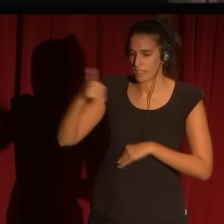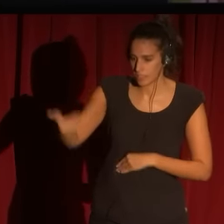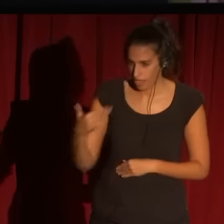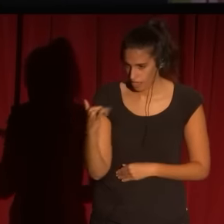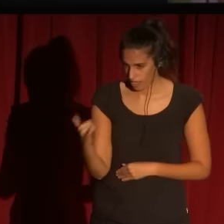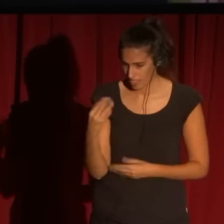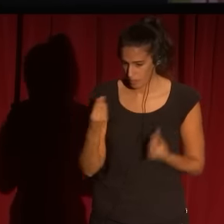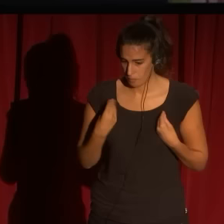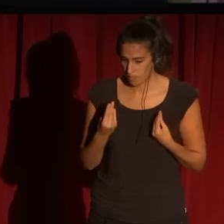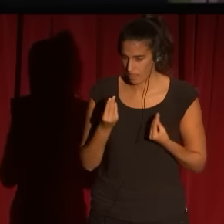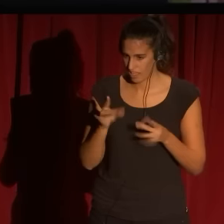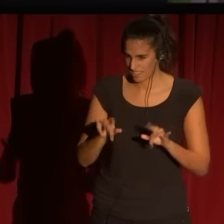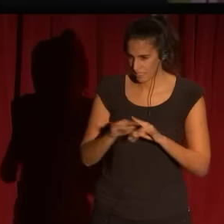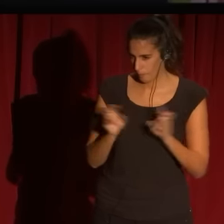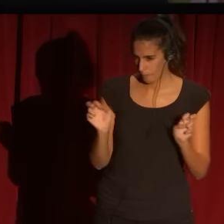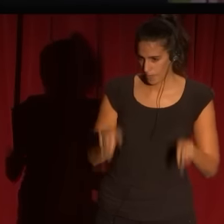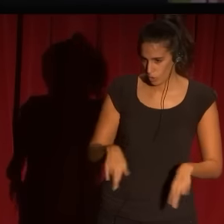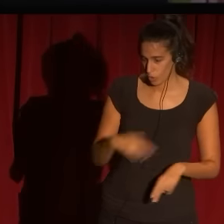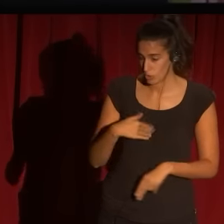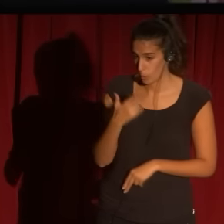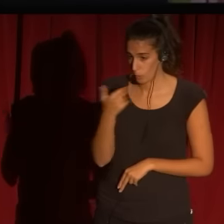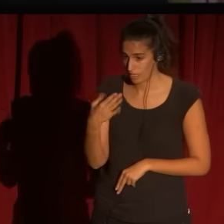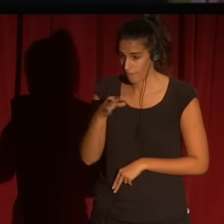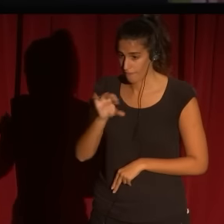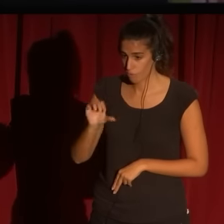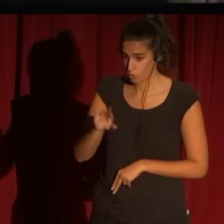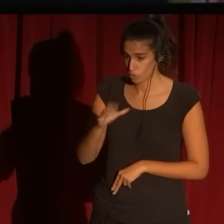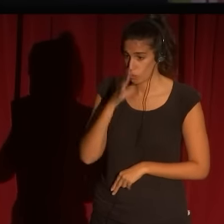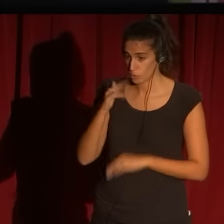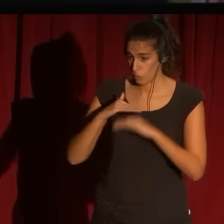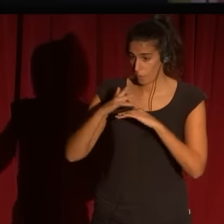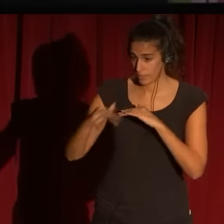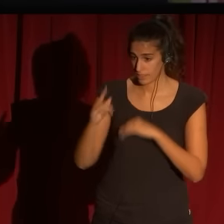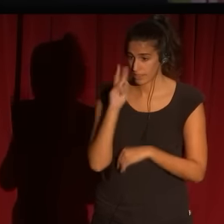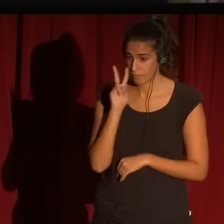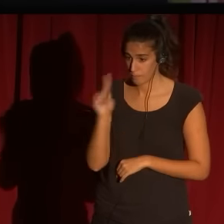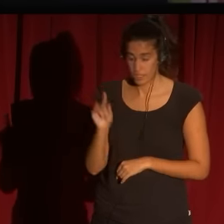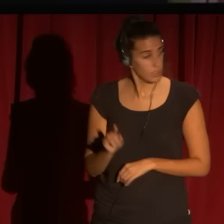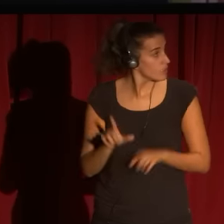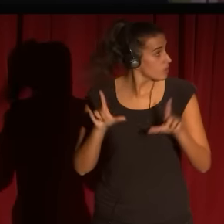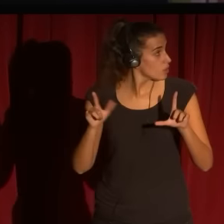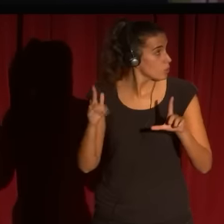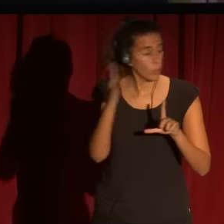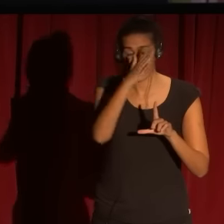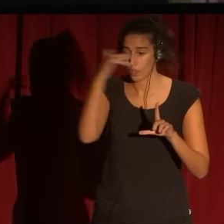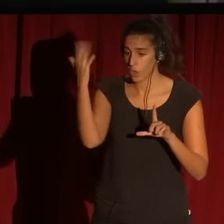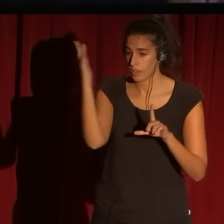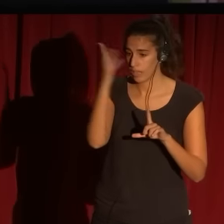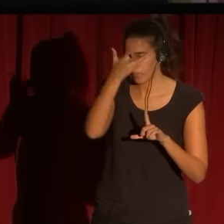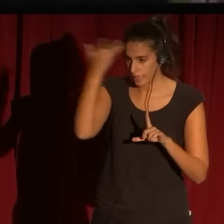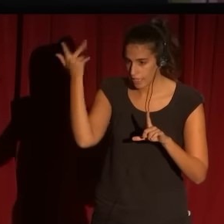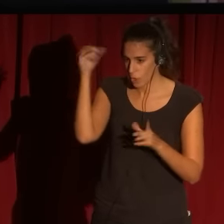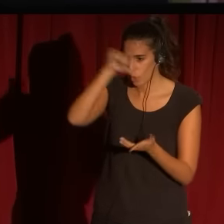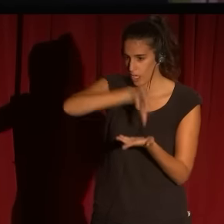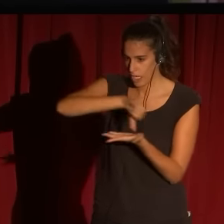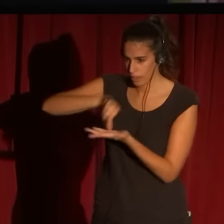que la vida que vivimos en la tierra y eso es lo que pinta el Bosco y por eso el paisaje que veis en la parte superior de este cuadro y el cielo y la ciudad sobre todo el cielo